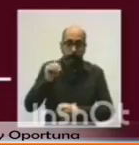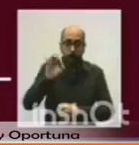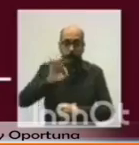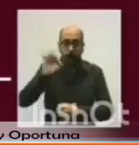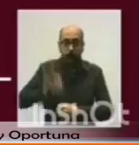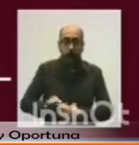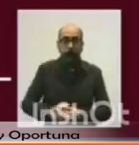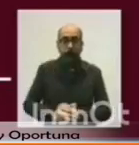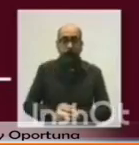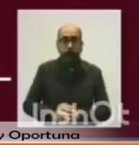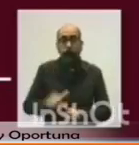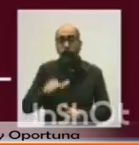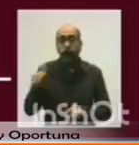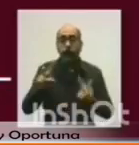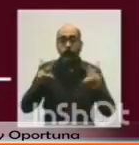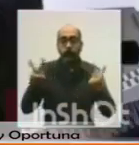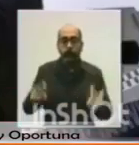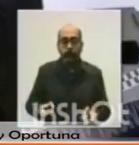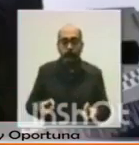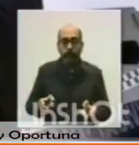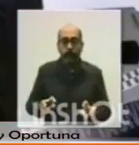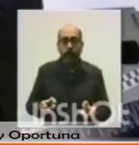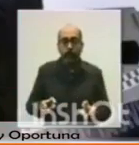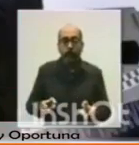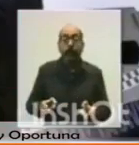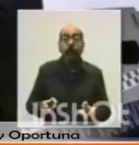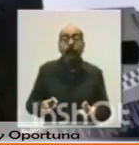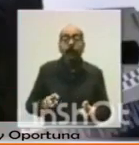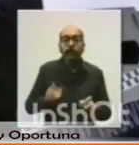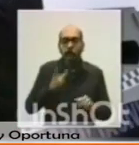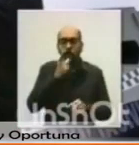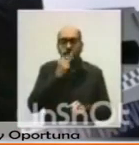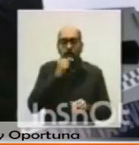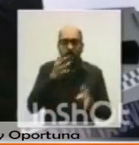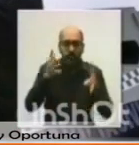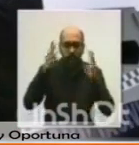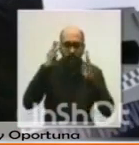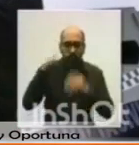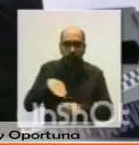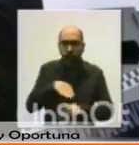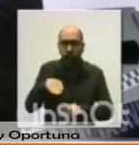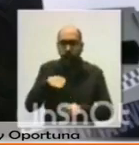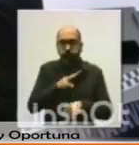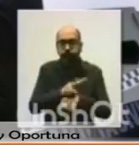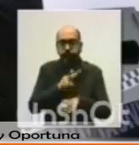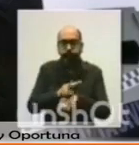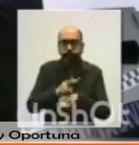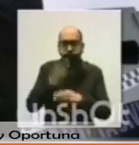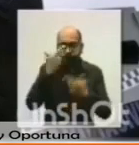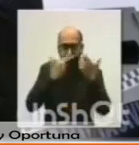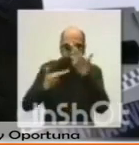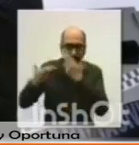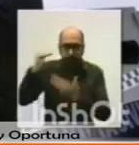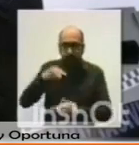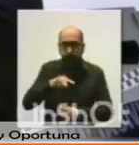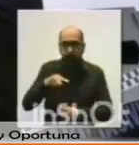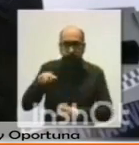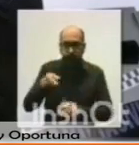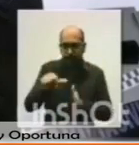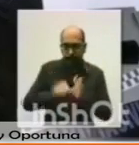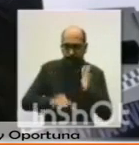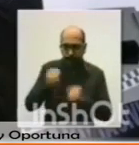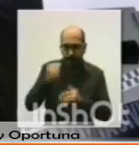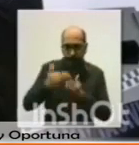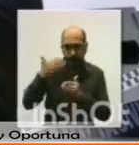29%. En cuanto al tema de aseguramientos en los operativos establecidos en todo el territorio en el estado, en el mes de